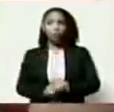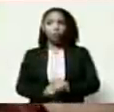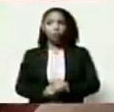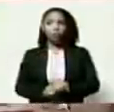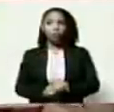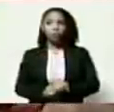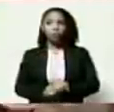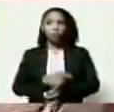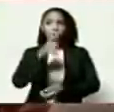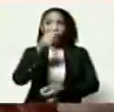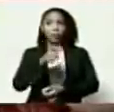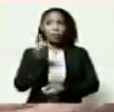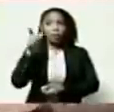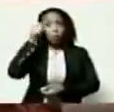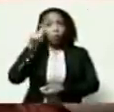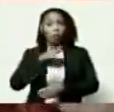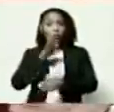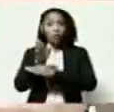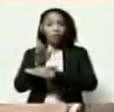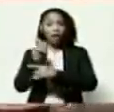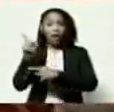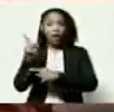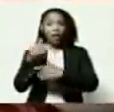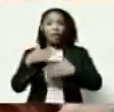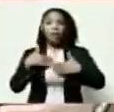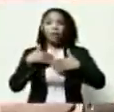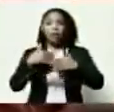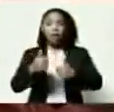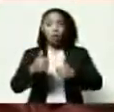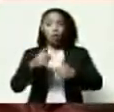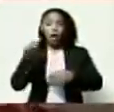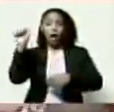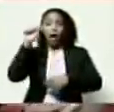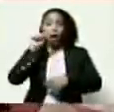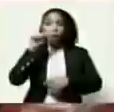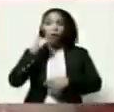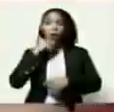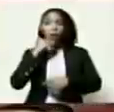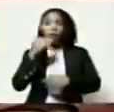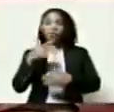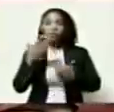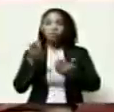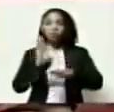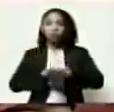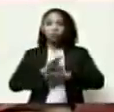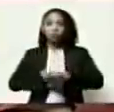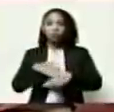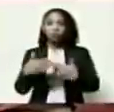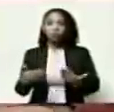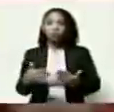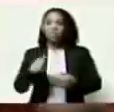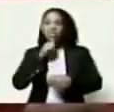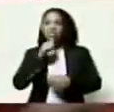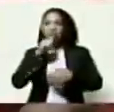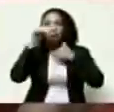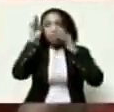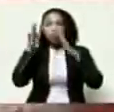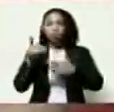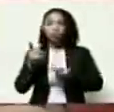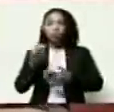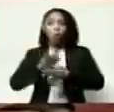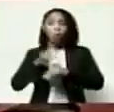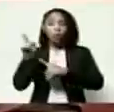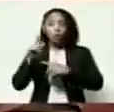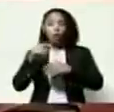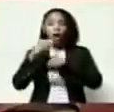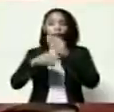y la gente de ese pueblo que tú fuiste para allá a atender en salud, en agua, en... ¿Qué pasó? ¿Quién los va a atender? No, porque él tiene que rendirle